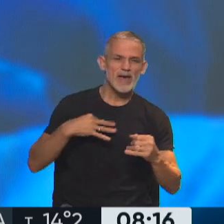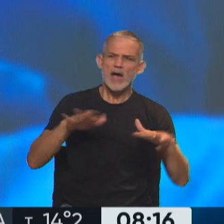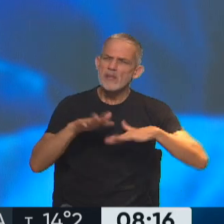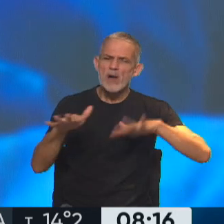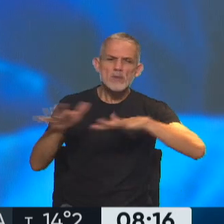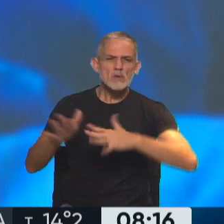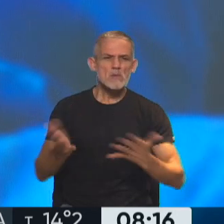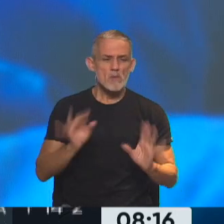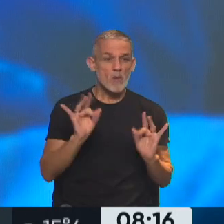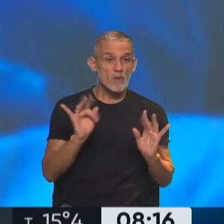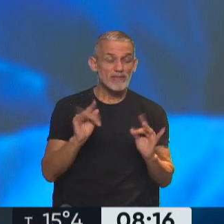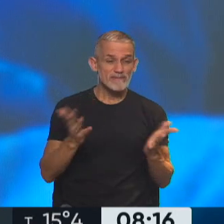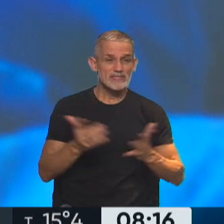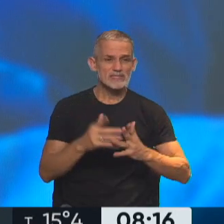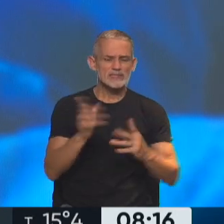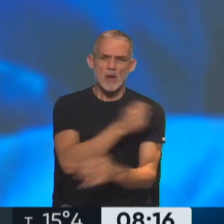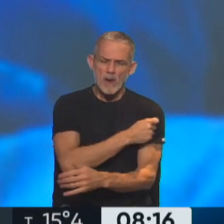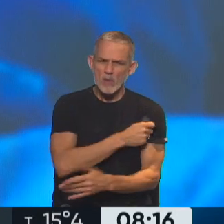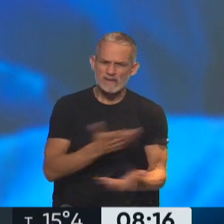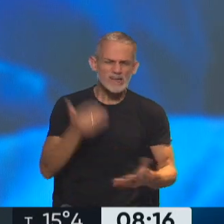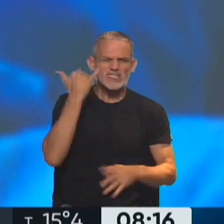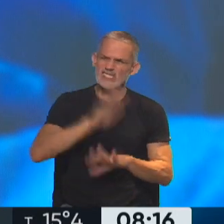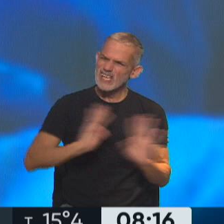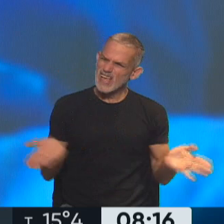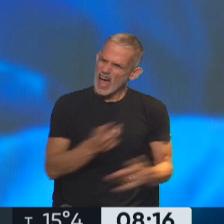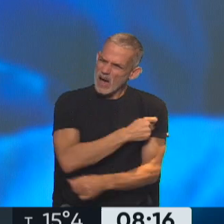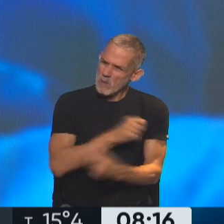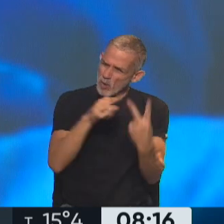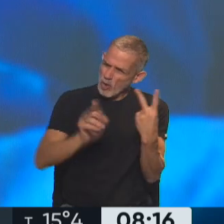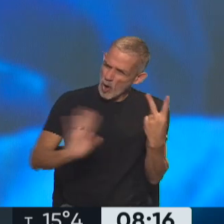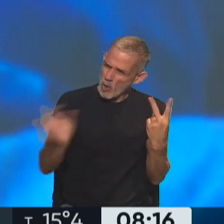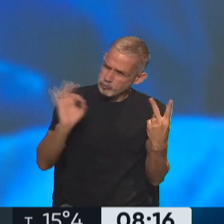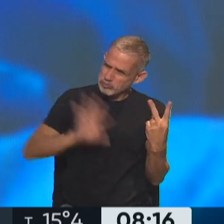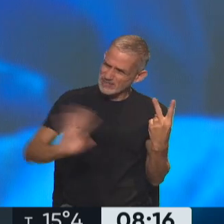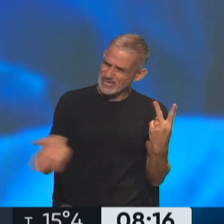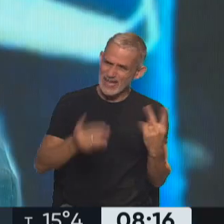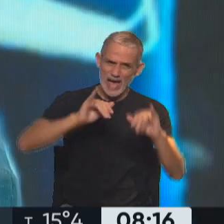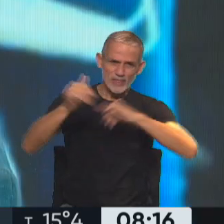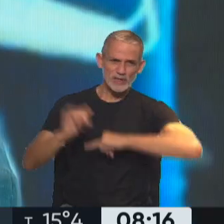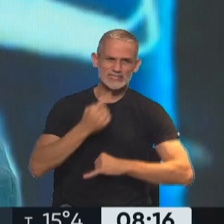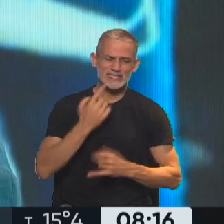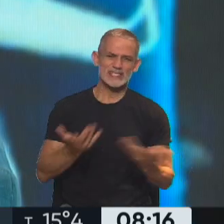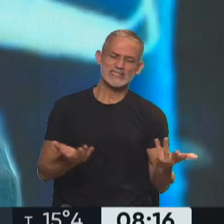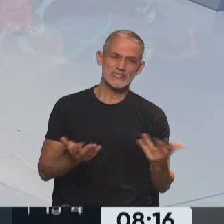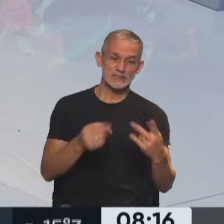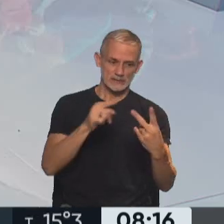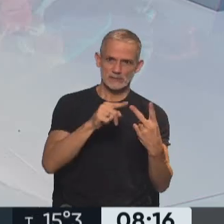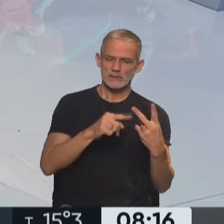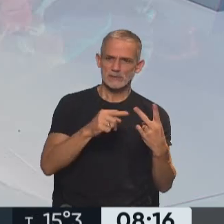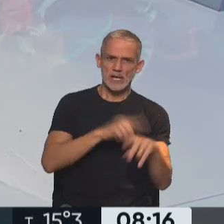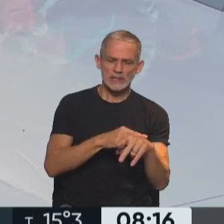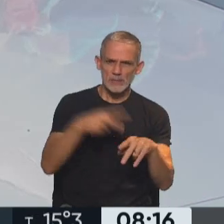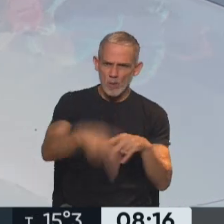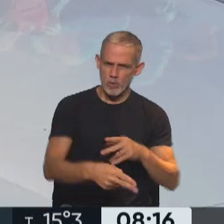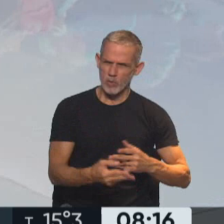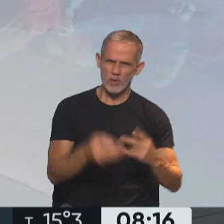cuesta muchísimo que se vacunen porque dicen, ya estoy vacunado, ya tengo las 2 dosis. Claro. Y se vencen. Sí,